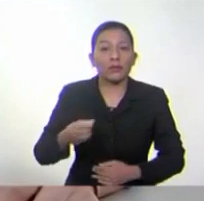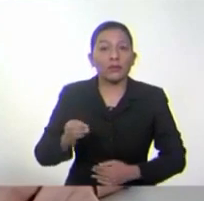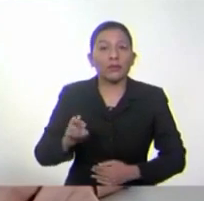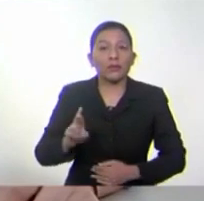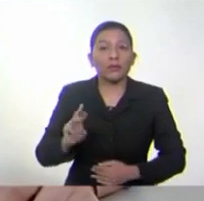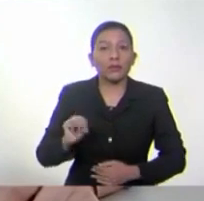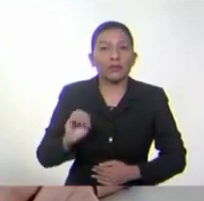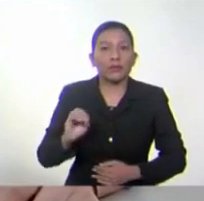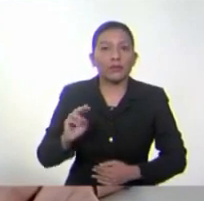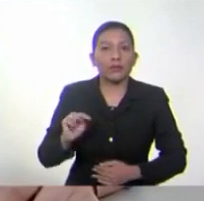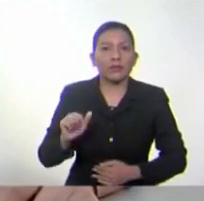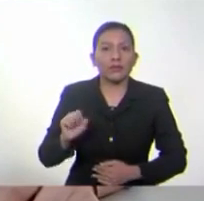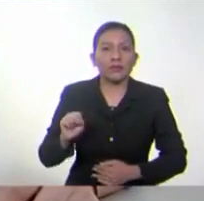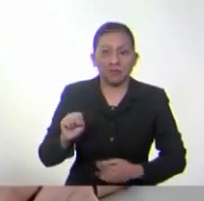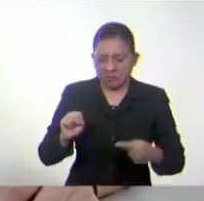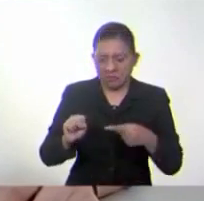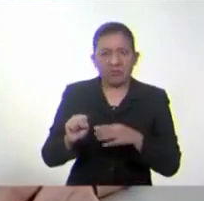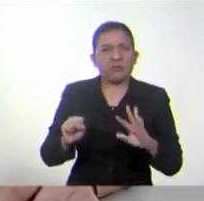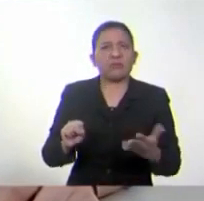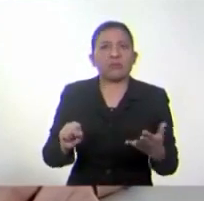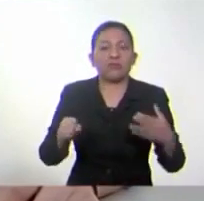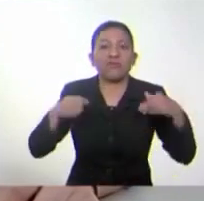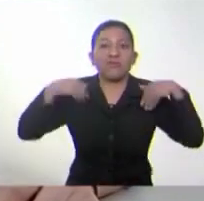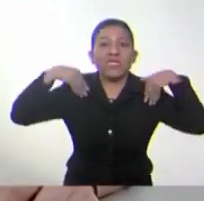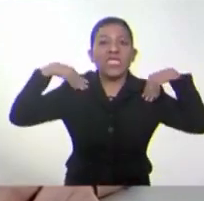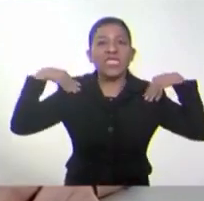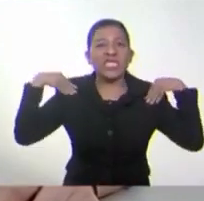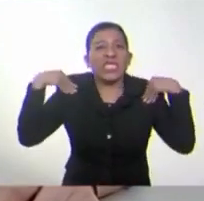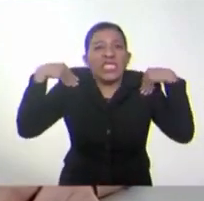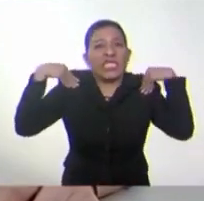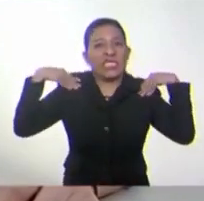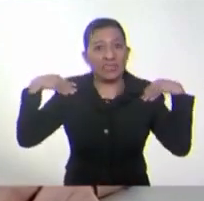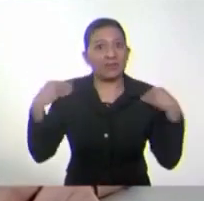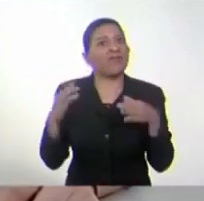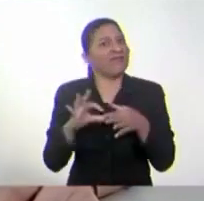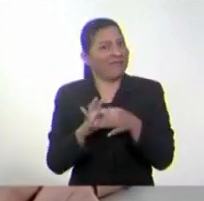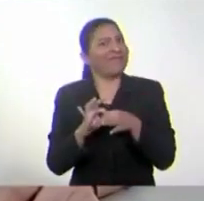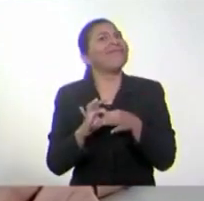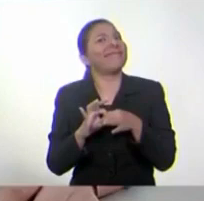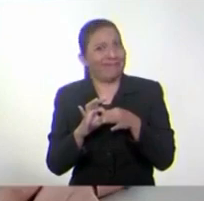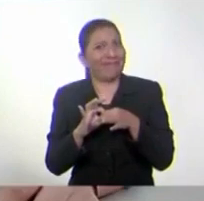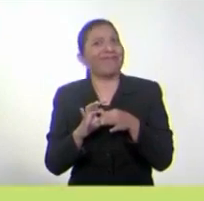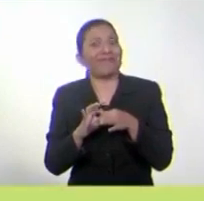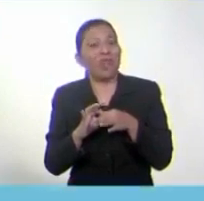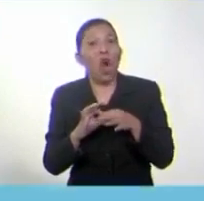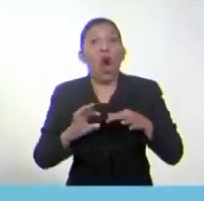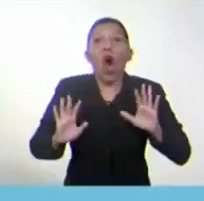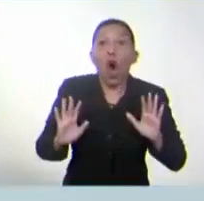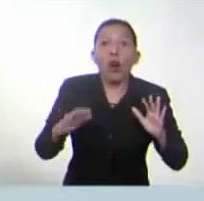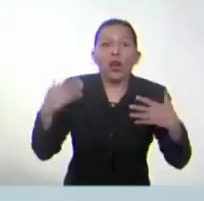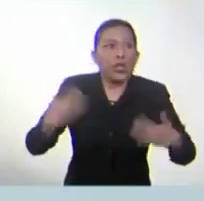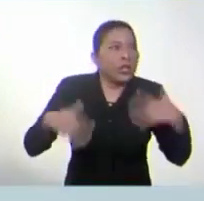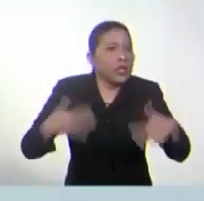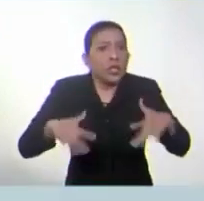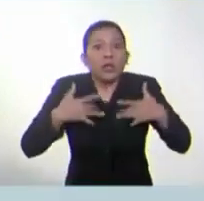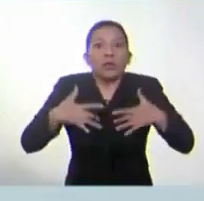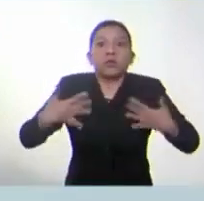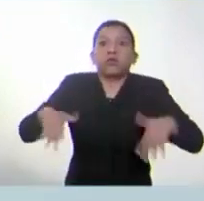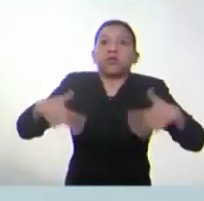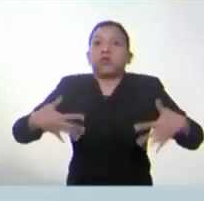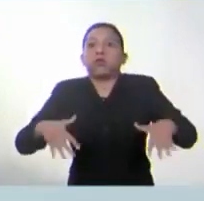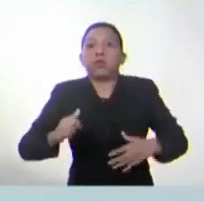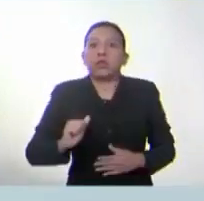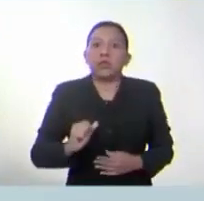hormonas están relacionadas con el estrés. Aquí, por ejemplo, se produce la adrenalina. La